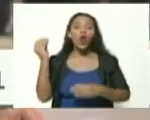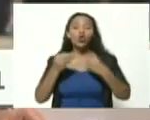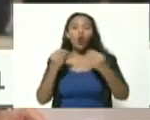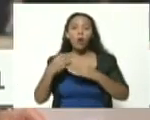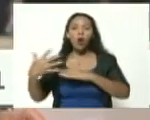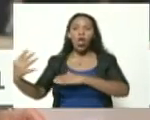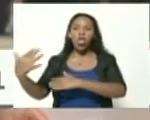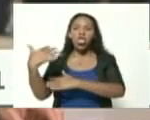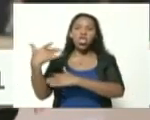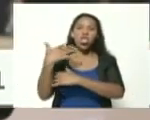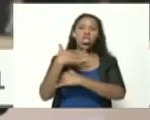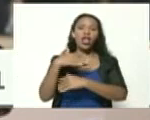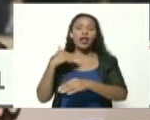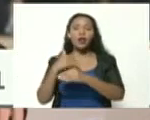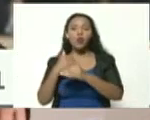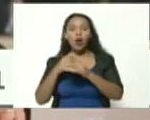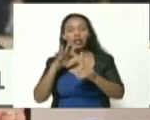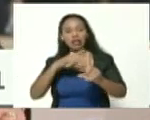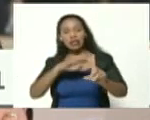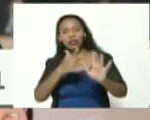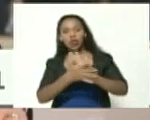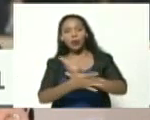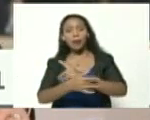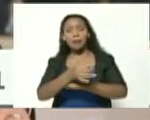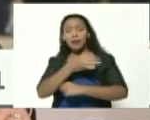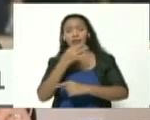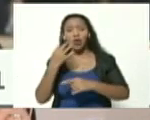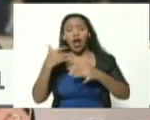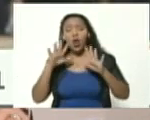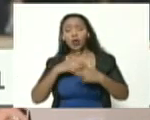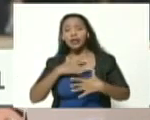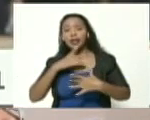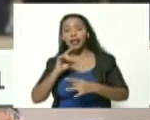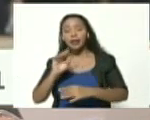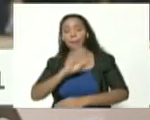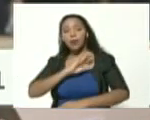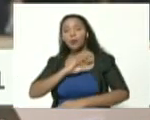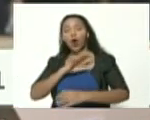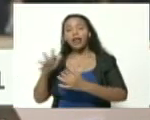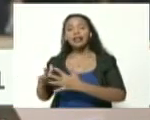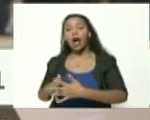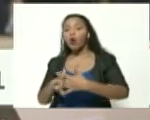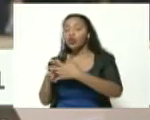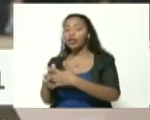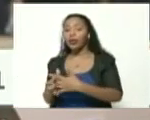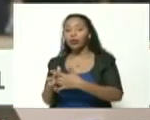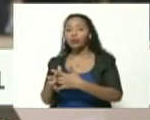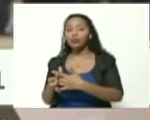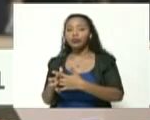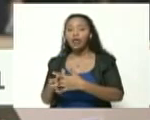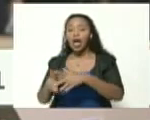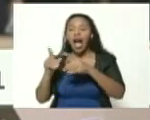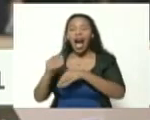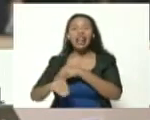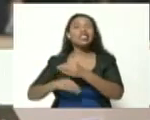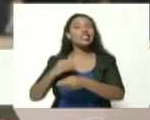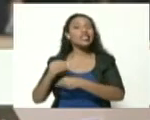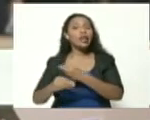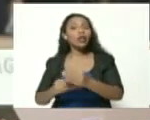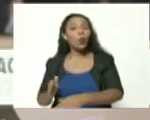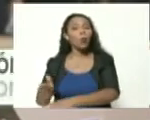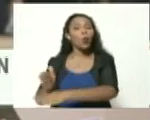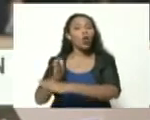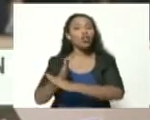amenaza inusual y extraordinaria a los intereses de los Estados Unidos, arreciando un